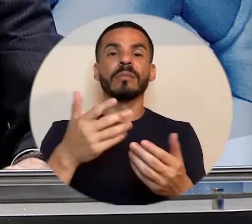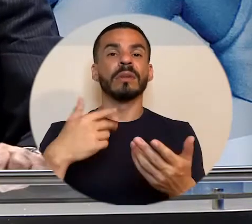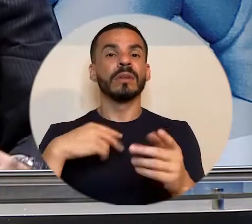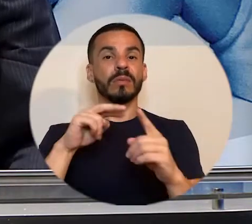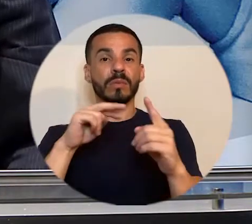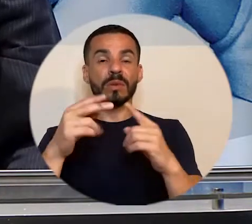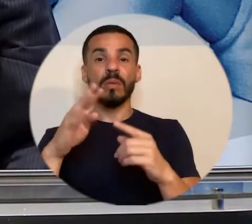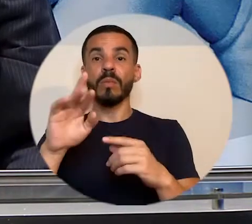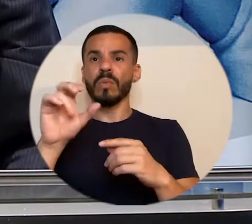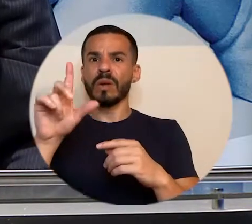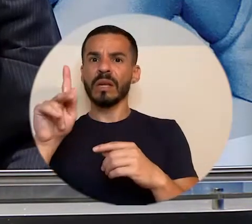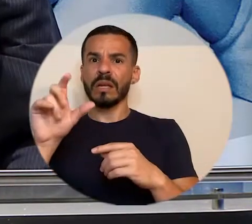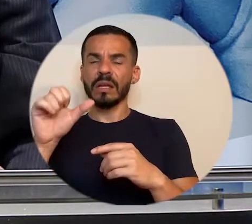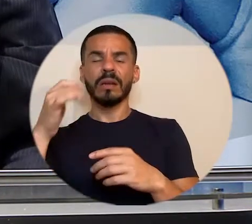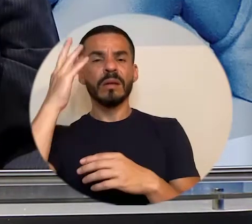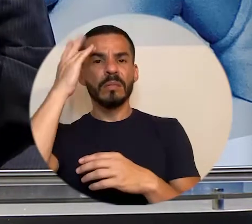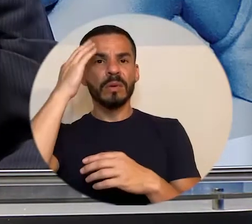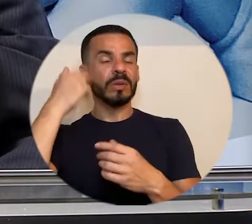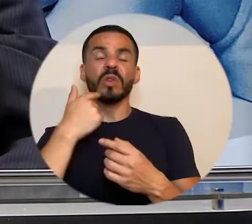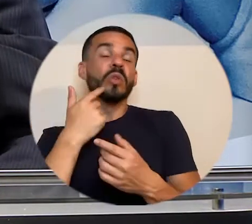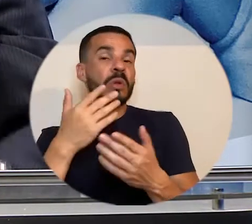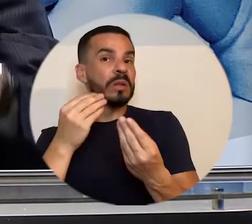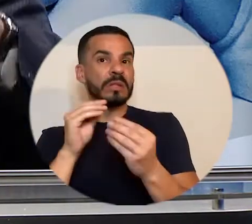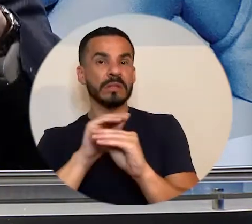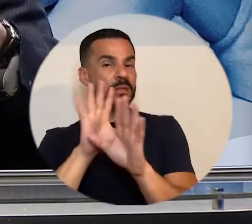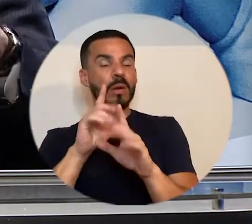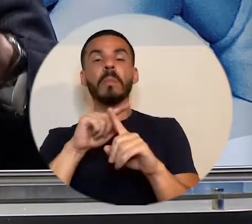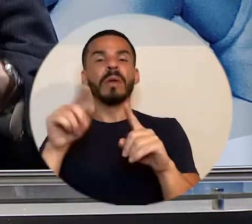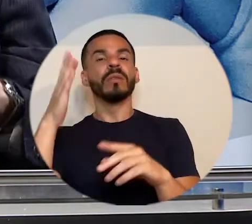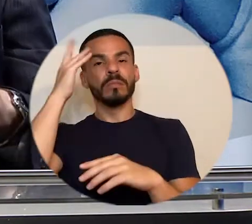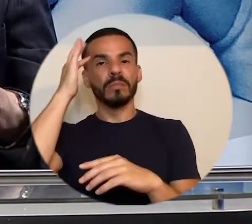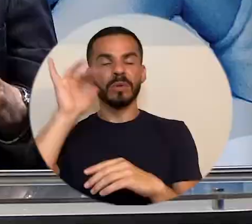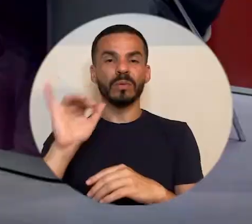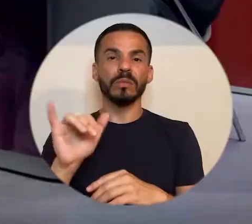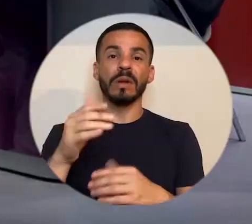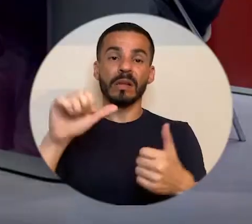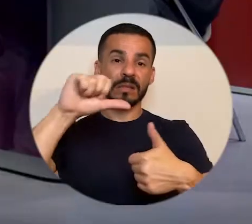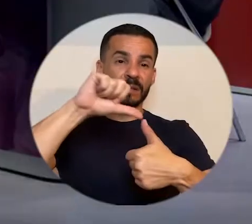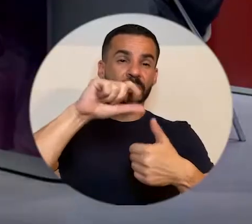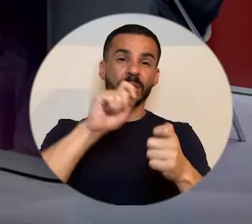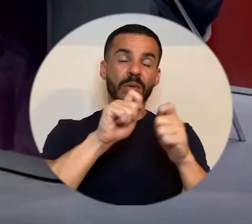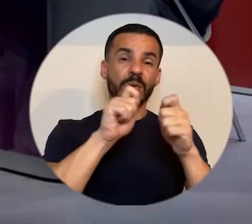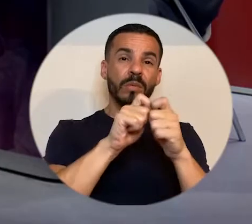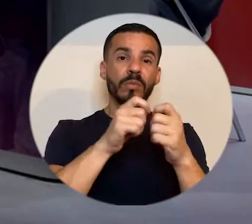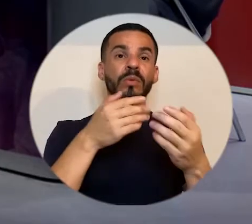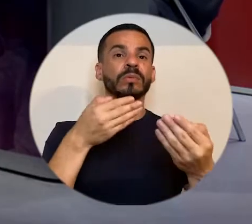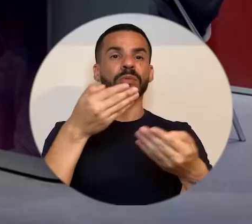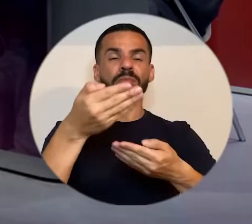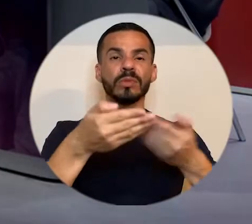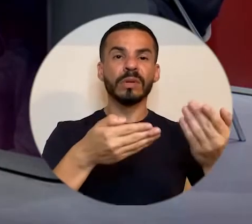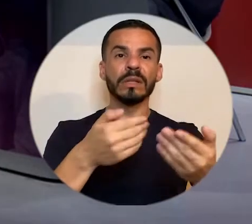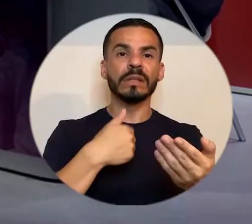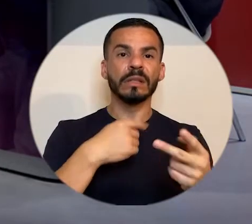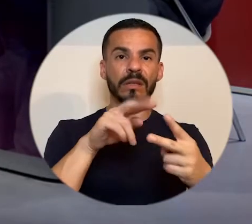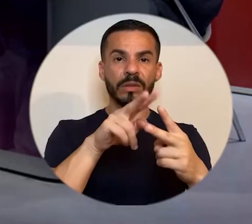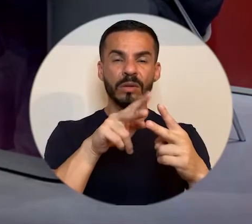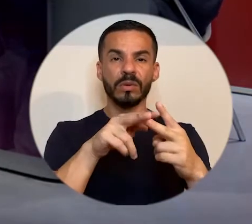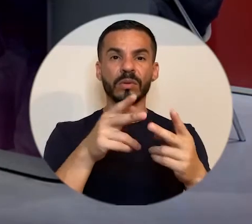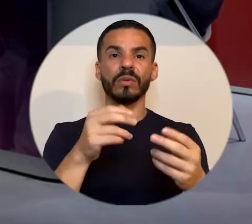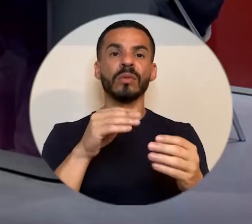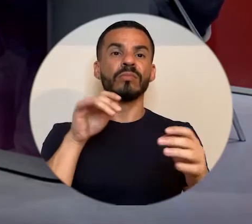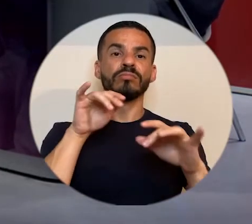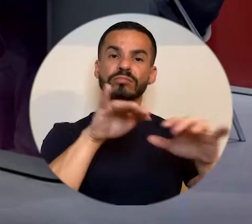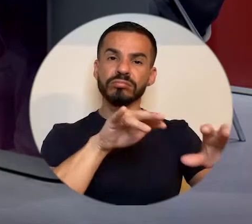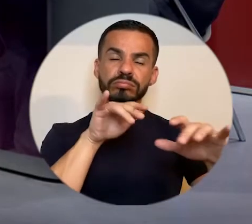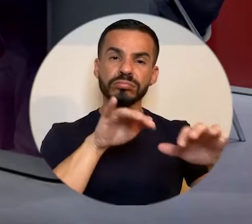la posición del presidente Bukele les preocupa sin que lo digan abiertamente. Centroamérica es un punto de paso, tiene dos